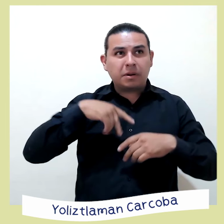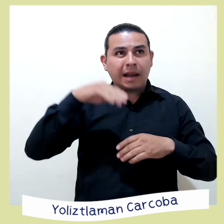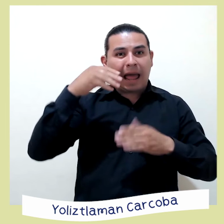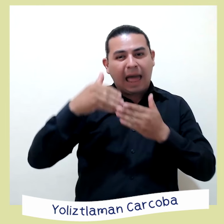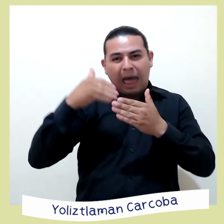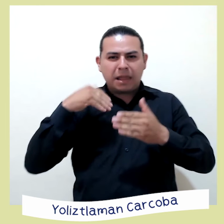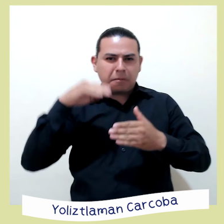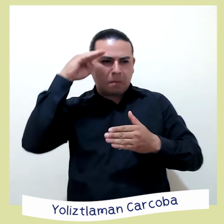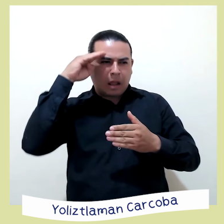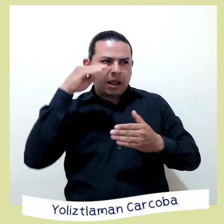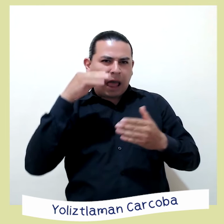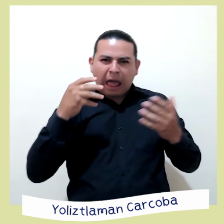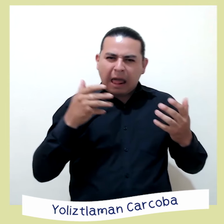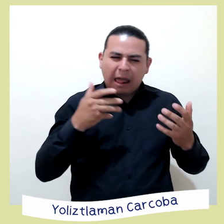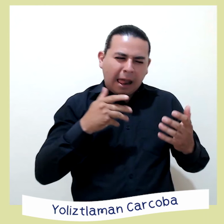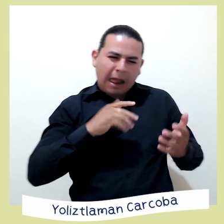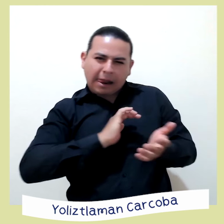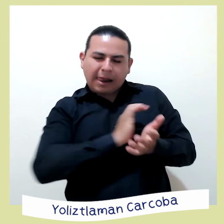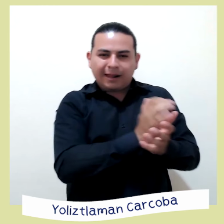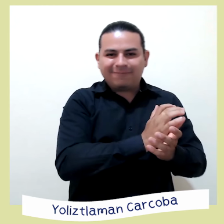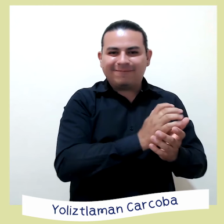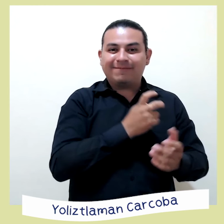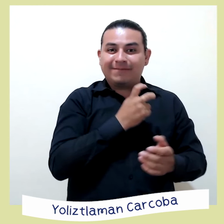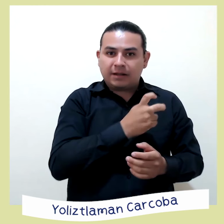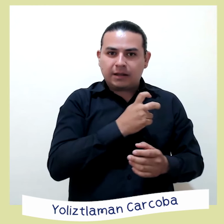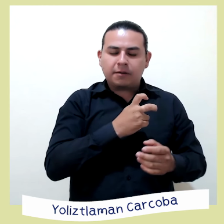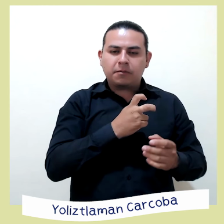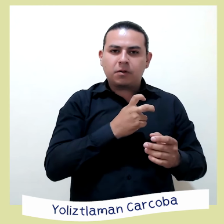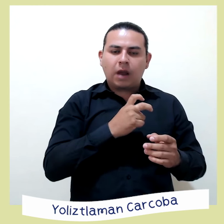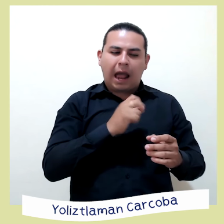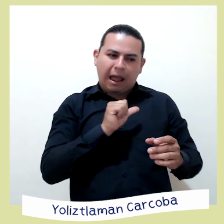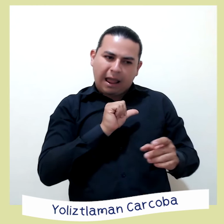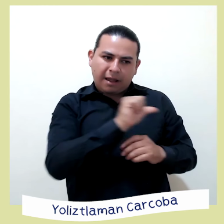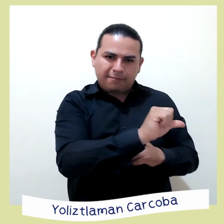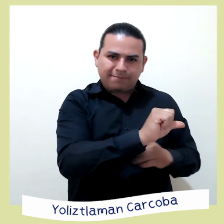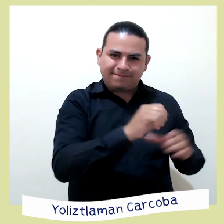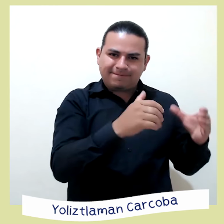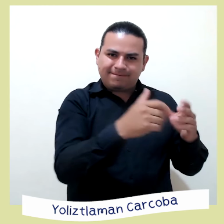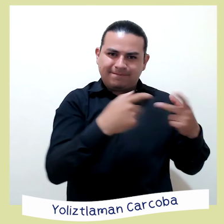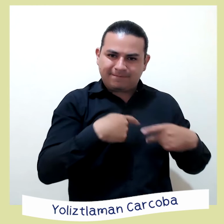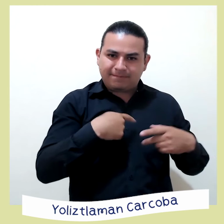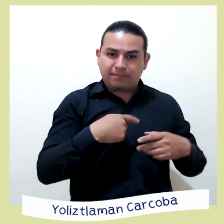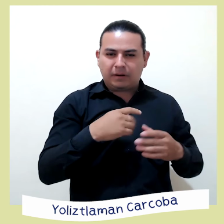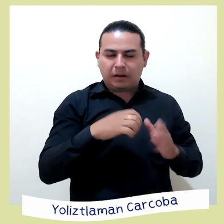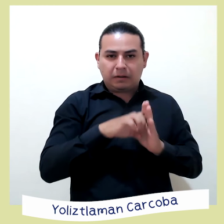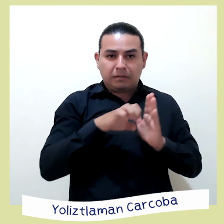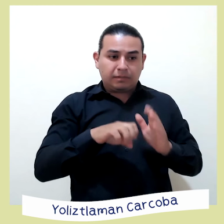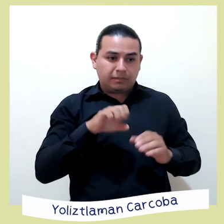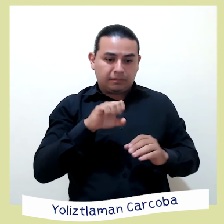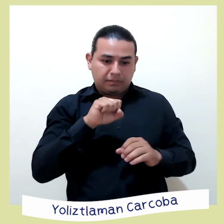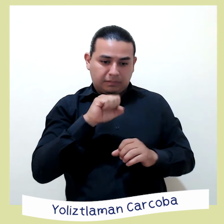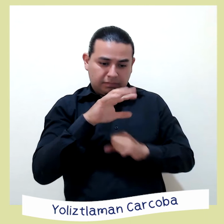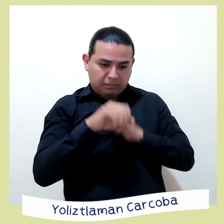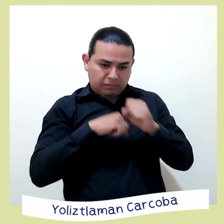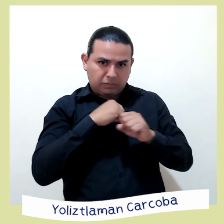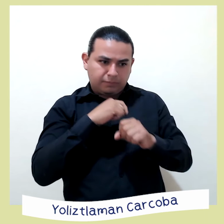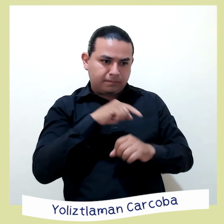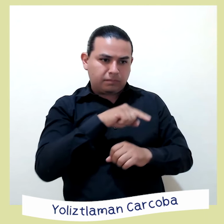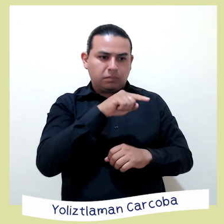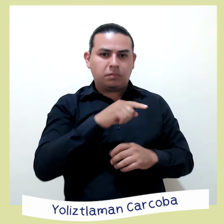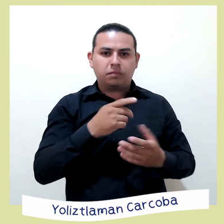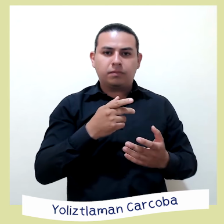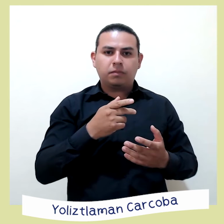distintos. Y los estereotipos son clave porque los estereotipos determinan no solo cómo nos conducimos hacia